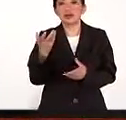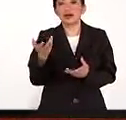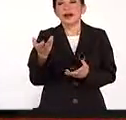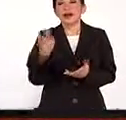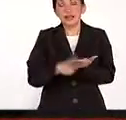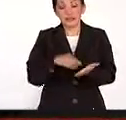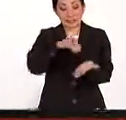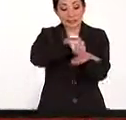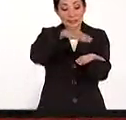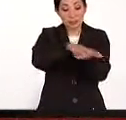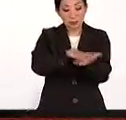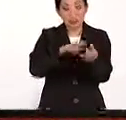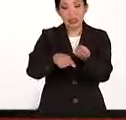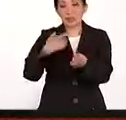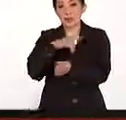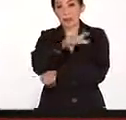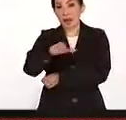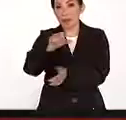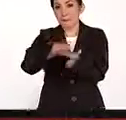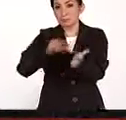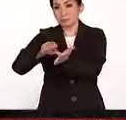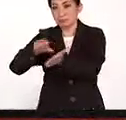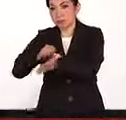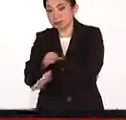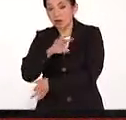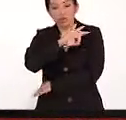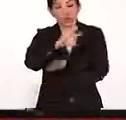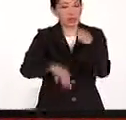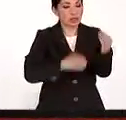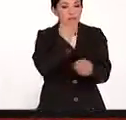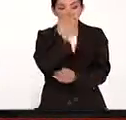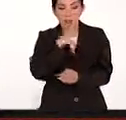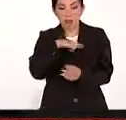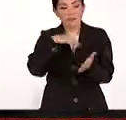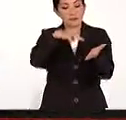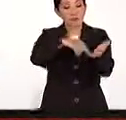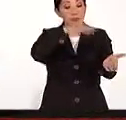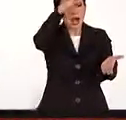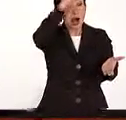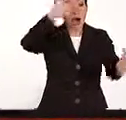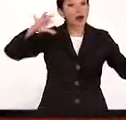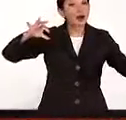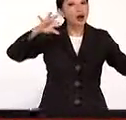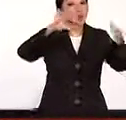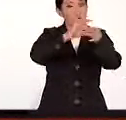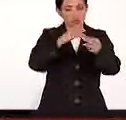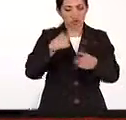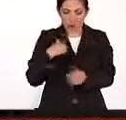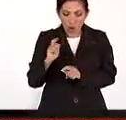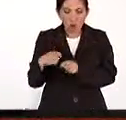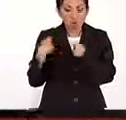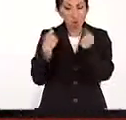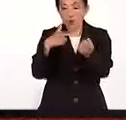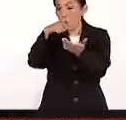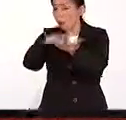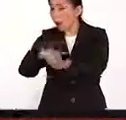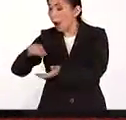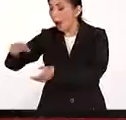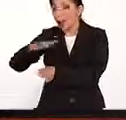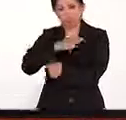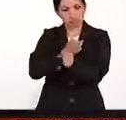e inscripciones y colegiaturas todas las escuelas que participan firman un convenio de ofrecer espacios